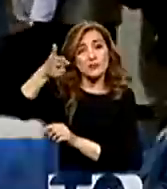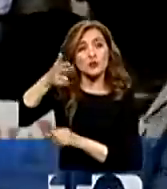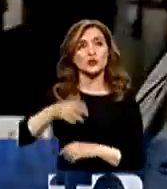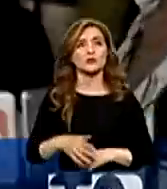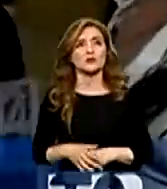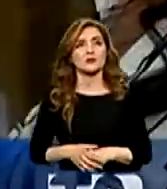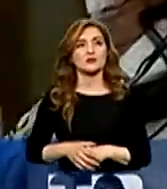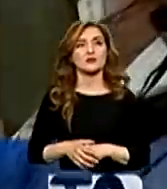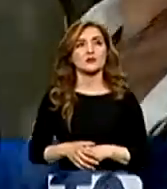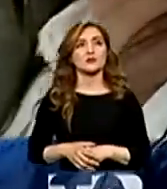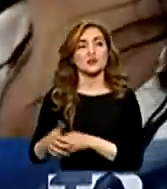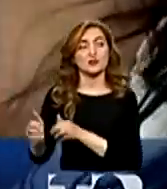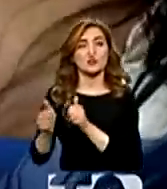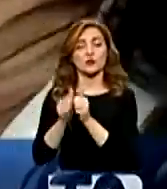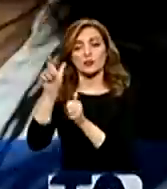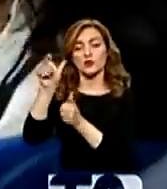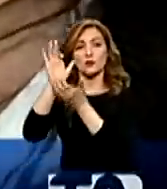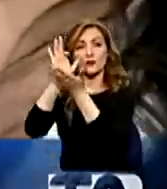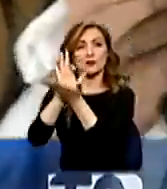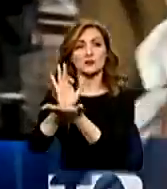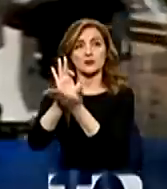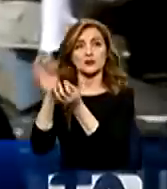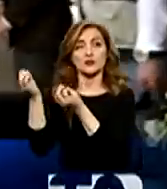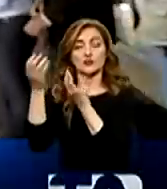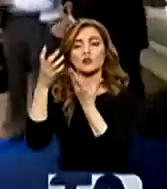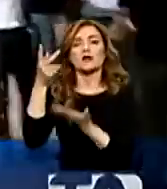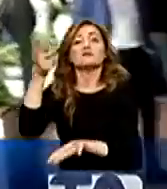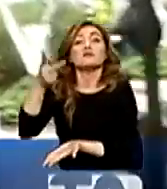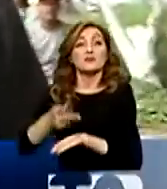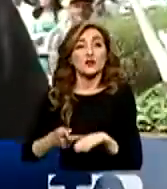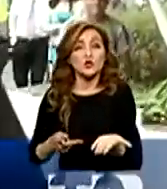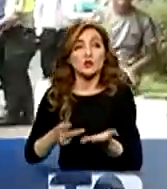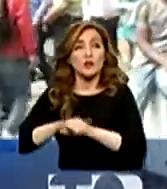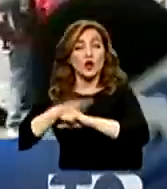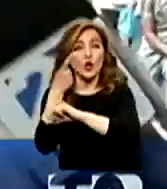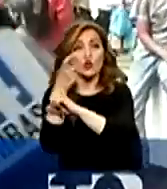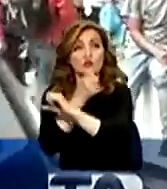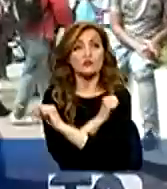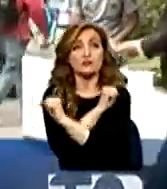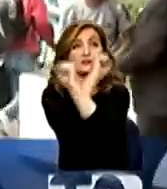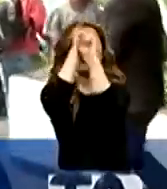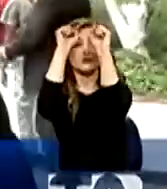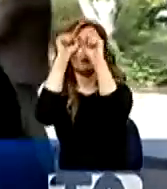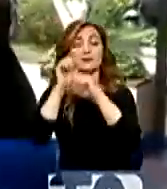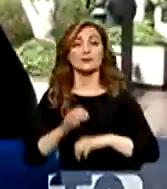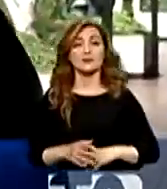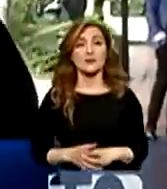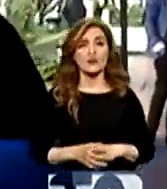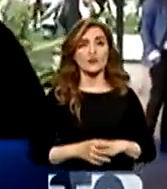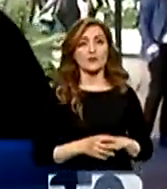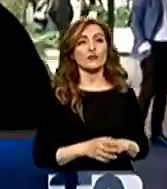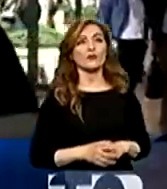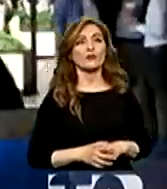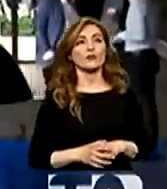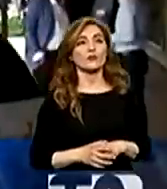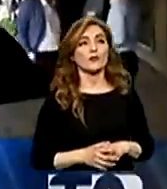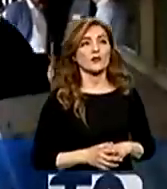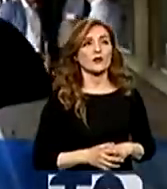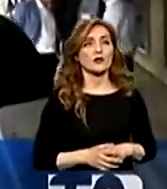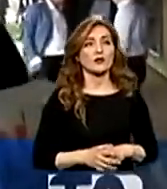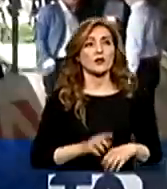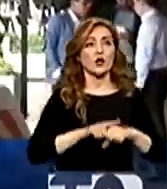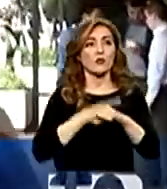nosotros Ángel, quien presenció este hecho para contarnos qué fue lo que sucedió. Fue a las 11 de la mañana. Bueno, exactamente a las 11